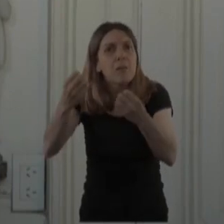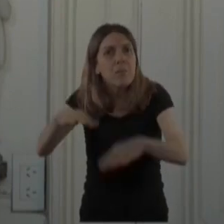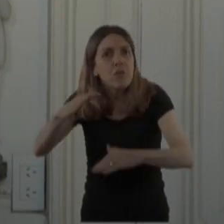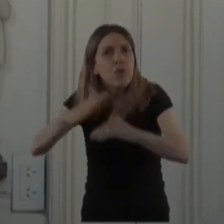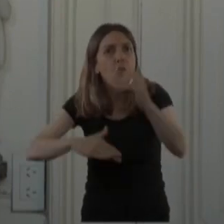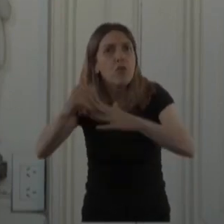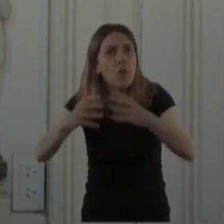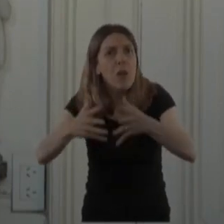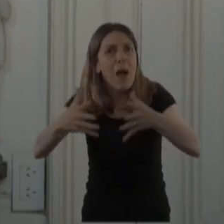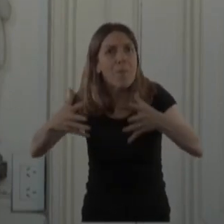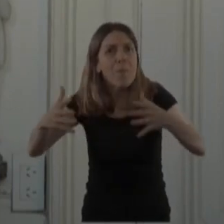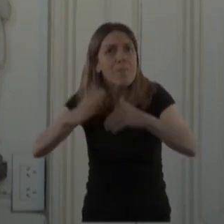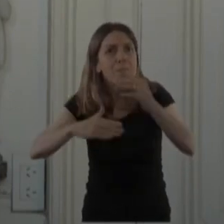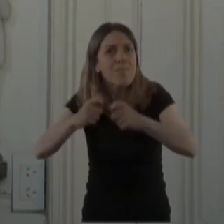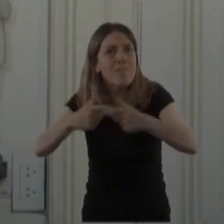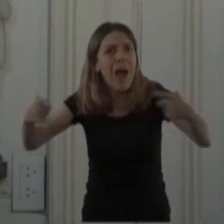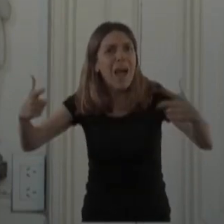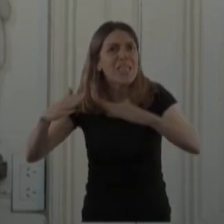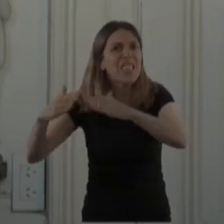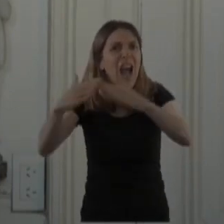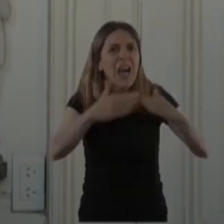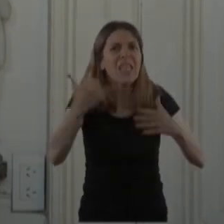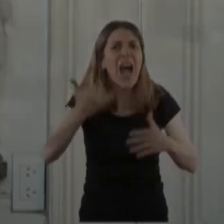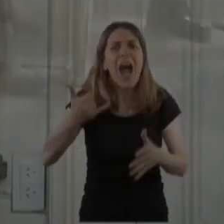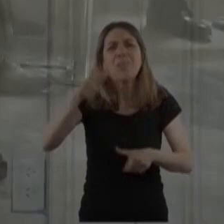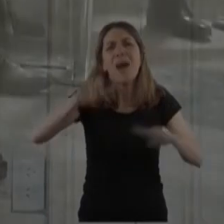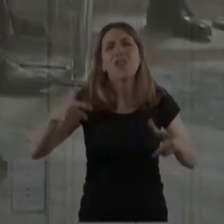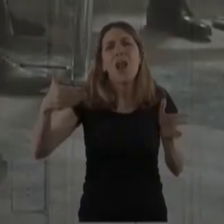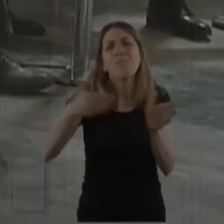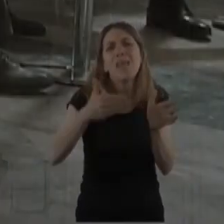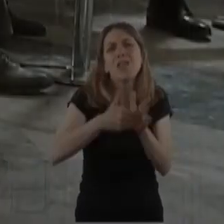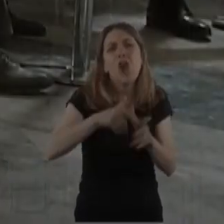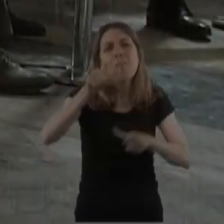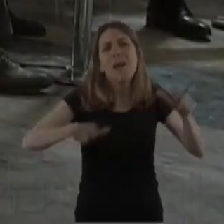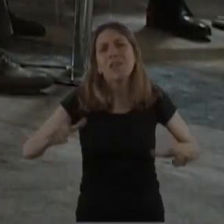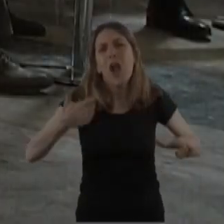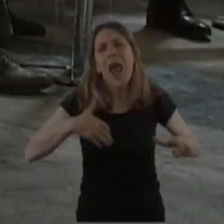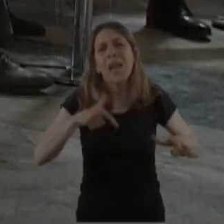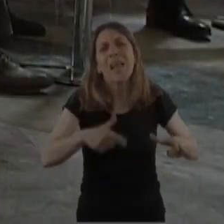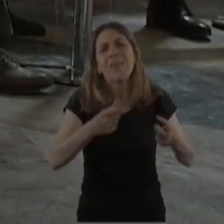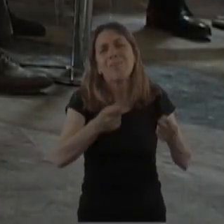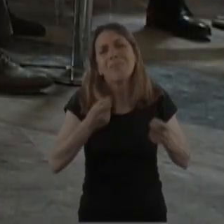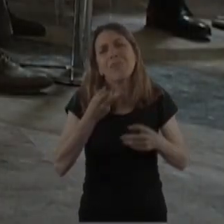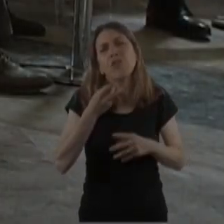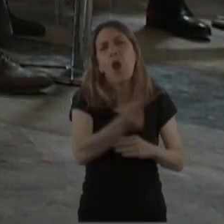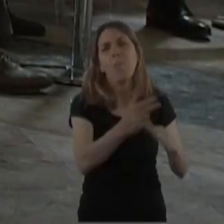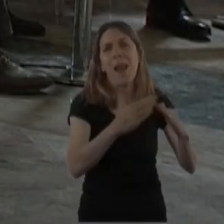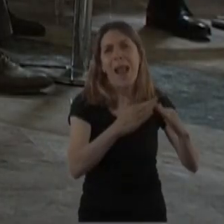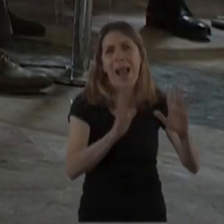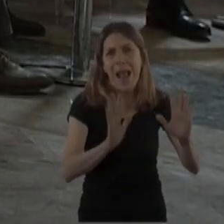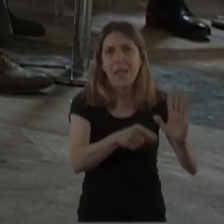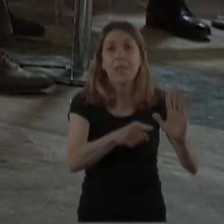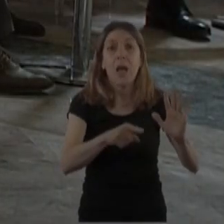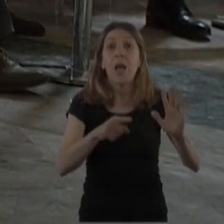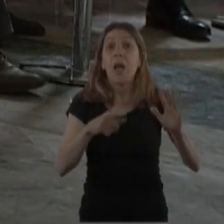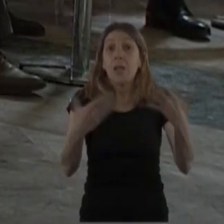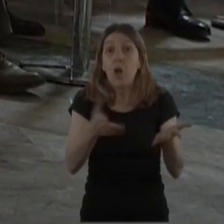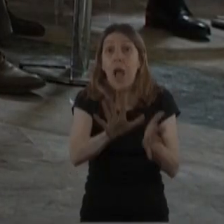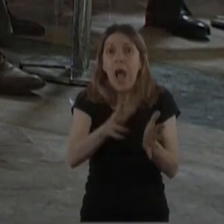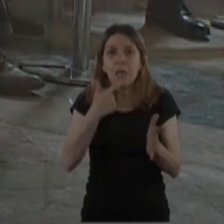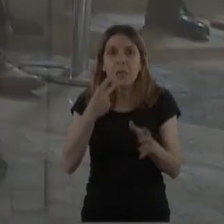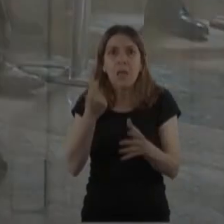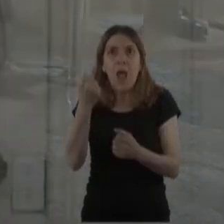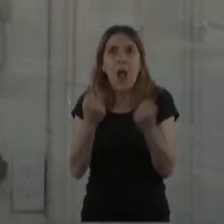se construya. Hay millones de argentinos que la están necesitando y que de ese modo pongamos en marcha la economía